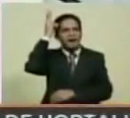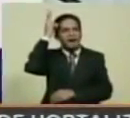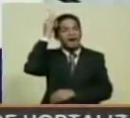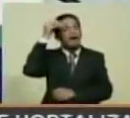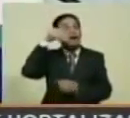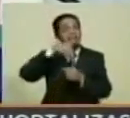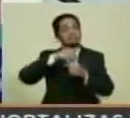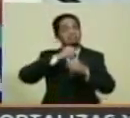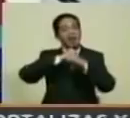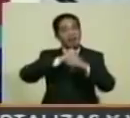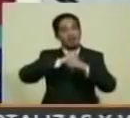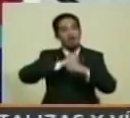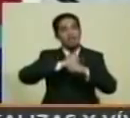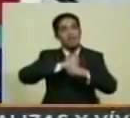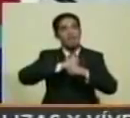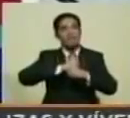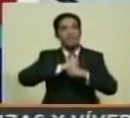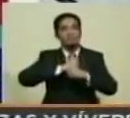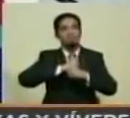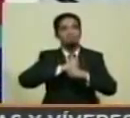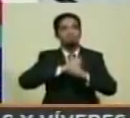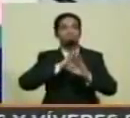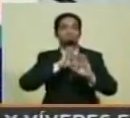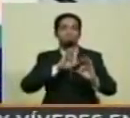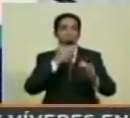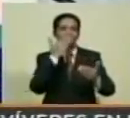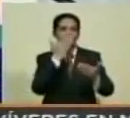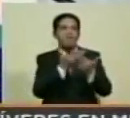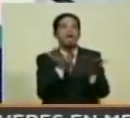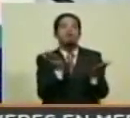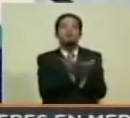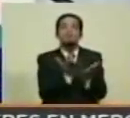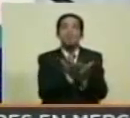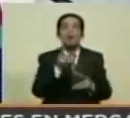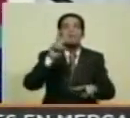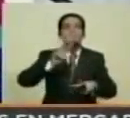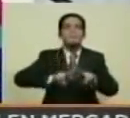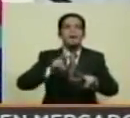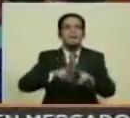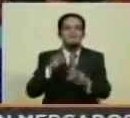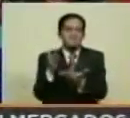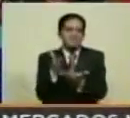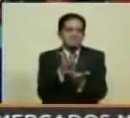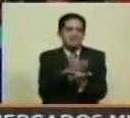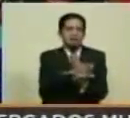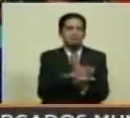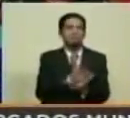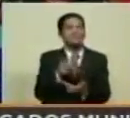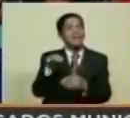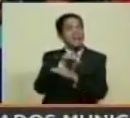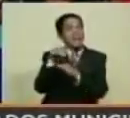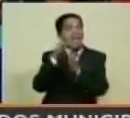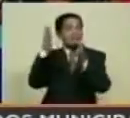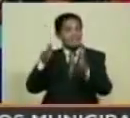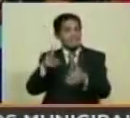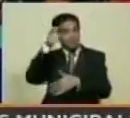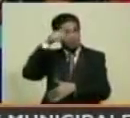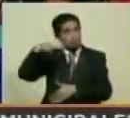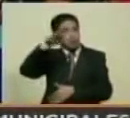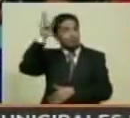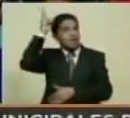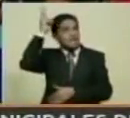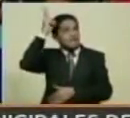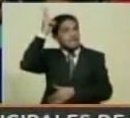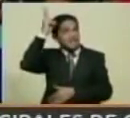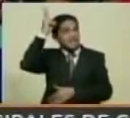acá en La Rinconada. Específicamente nos encontramos en la Escuela de Planificación. En estos momentos la ministra del Poder Popular para Pueblos Indígenas,